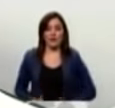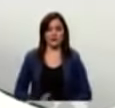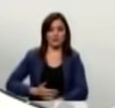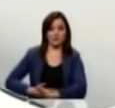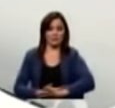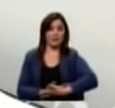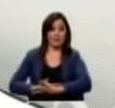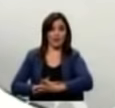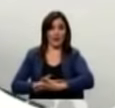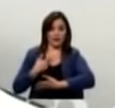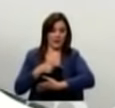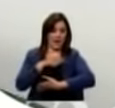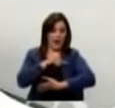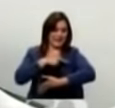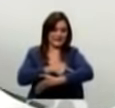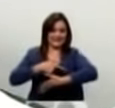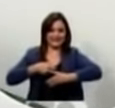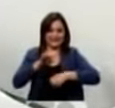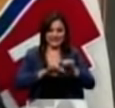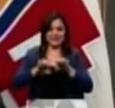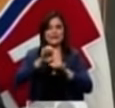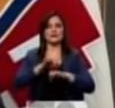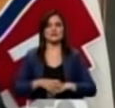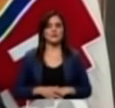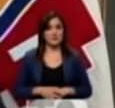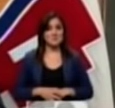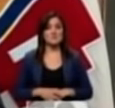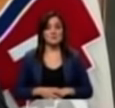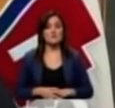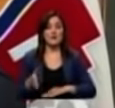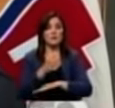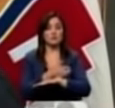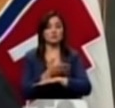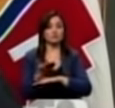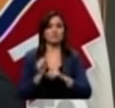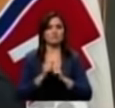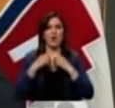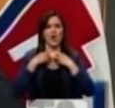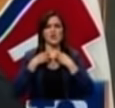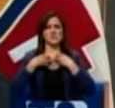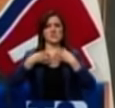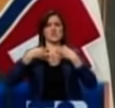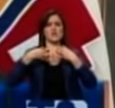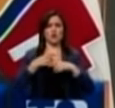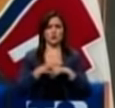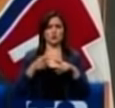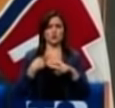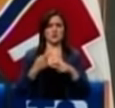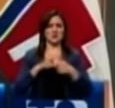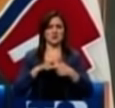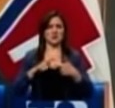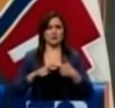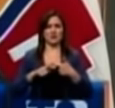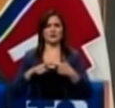actualidad se le hace a todos los recién nacidos. Que era para diagnosticar principalmente hipotiroidismo congénito,